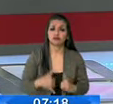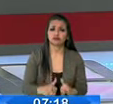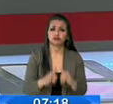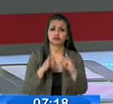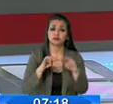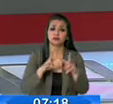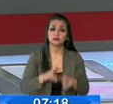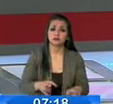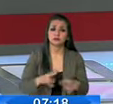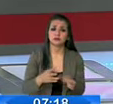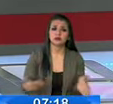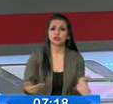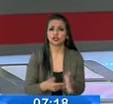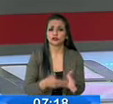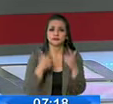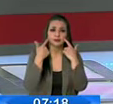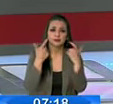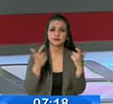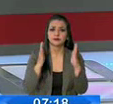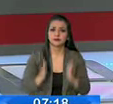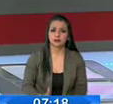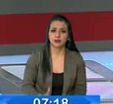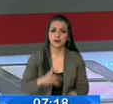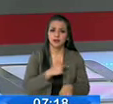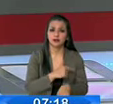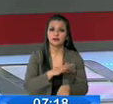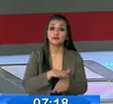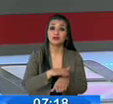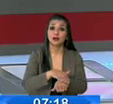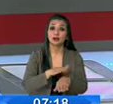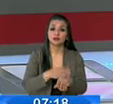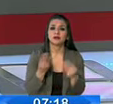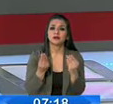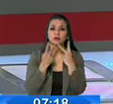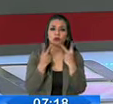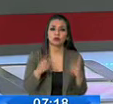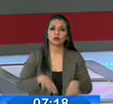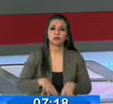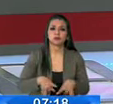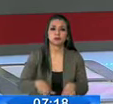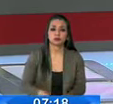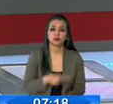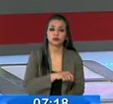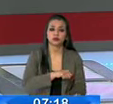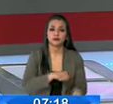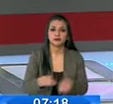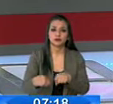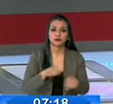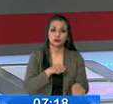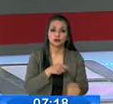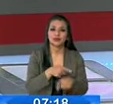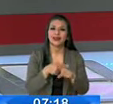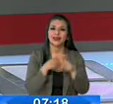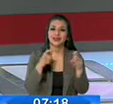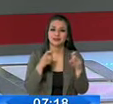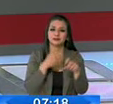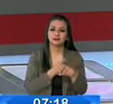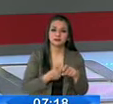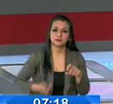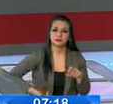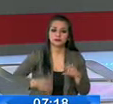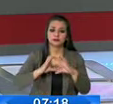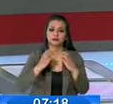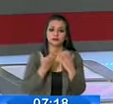fiscal general Carlos Vaca Mancheno por presupuesto presunto peculado durante su gestión al frente de la Comisión 30S. Mencionó